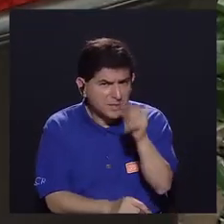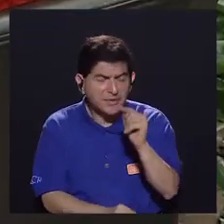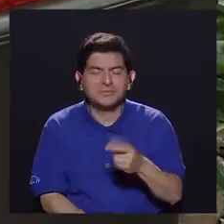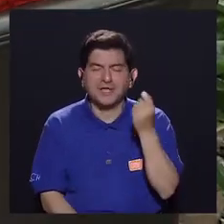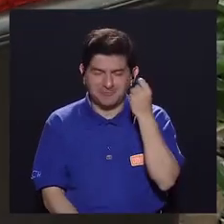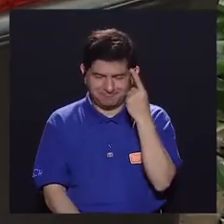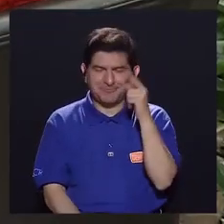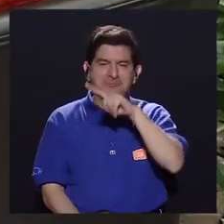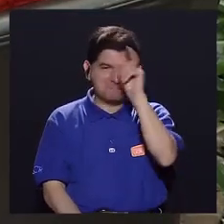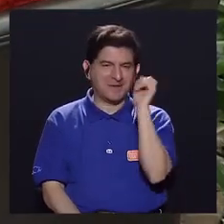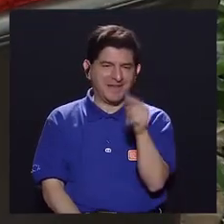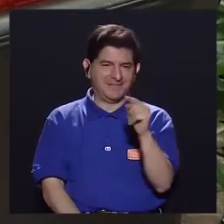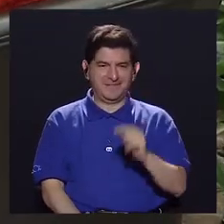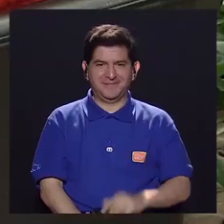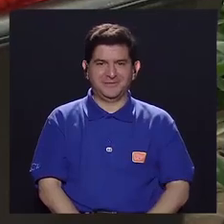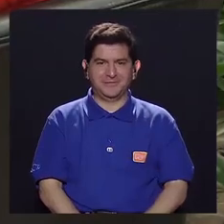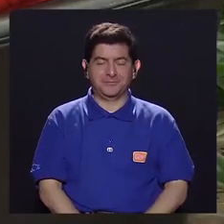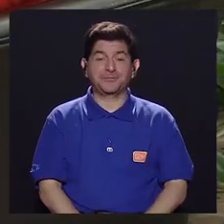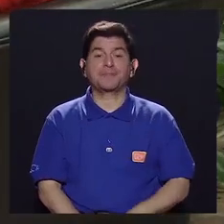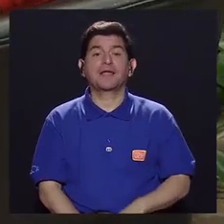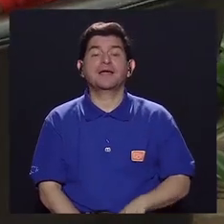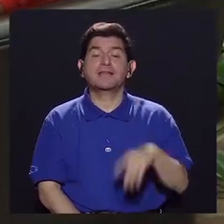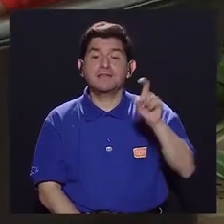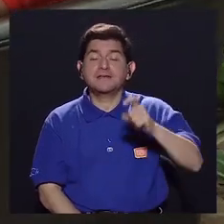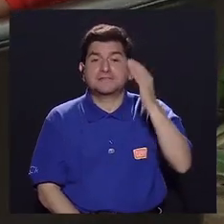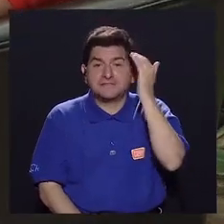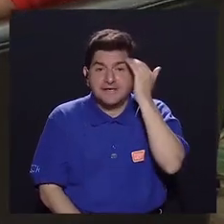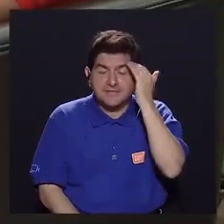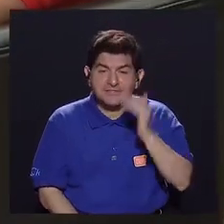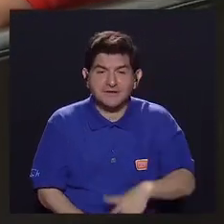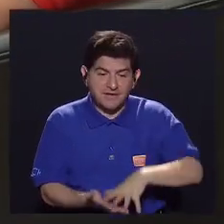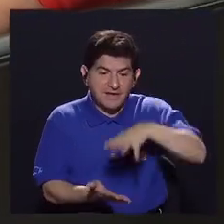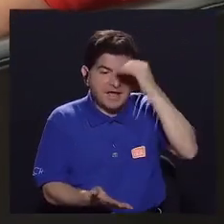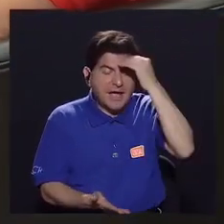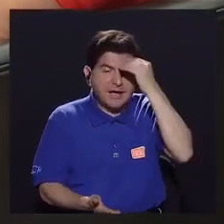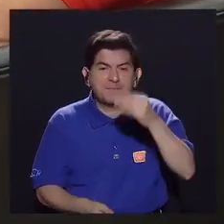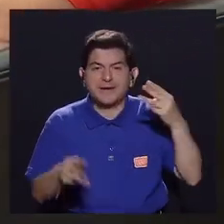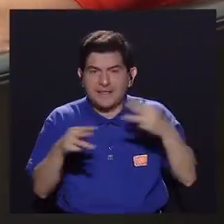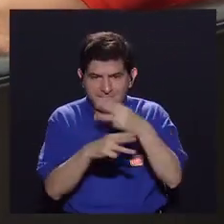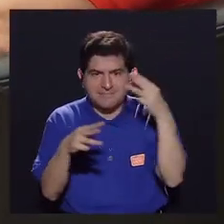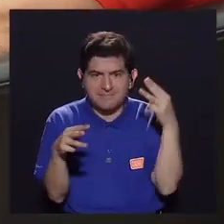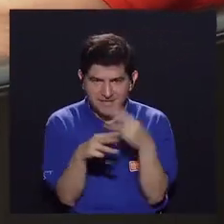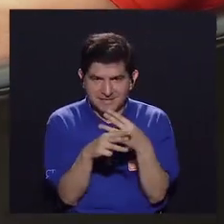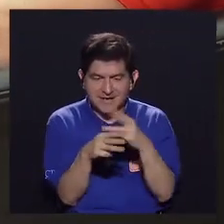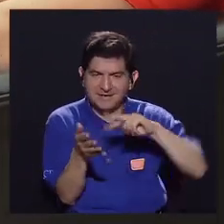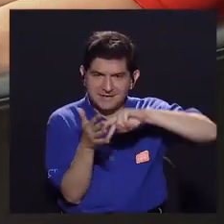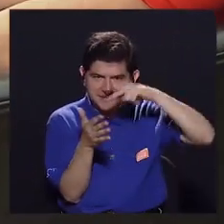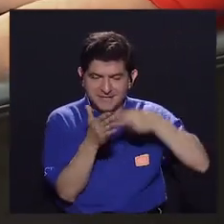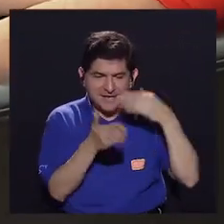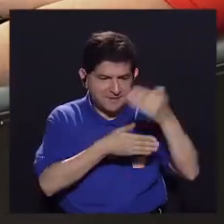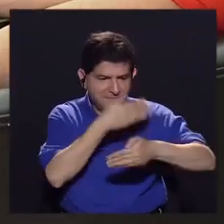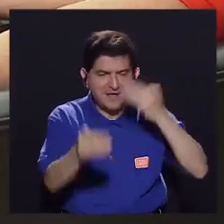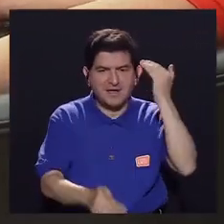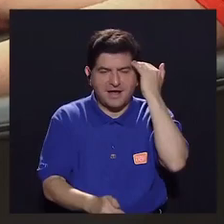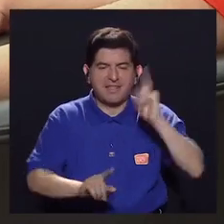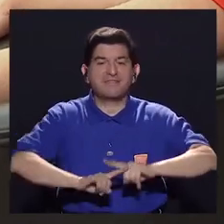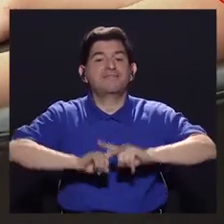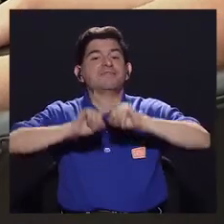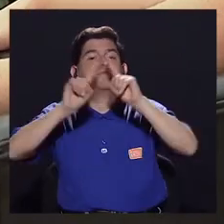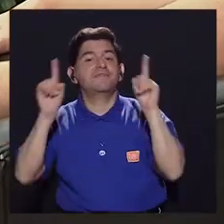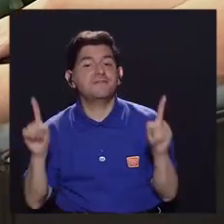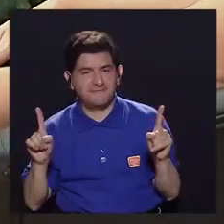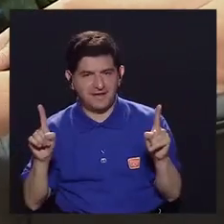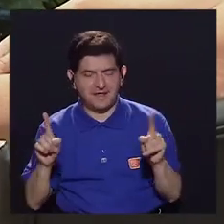o no. Te comprendo un poco lo que me planteas, sí, lo que hay que entender es que el aprendizaje de la matemática implica procesos